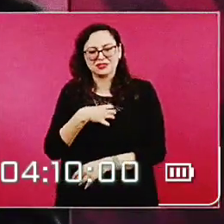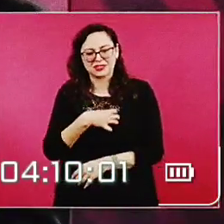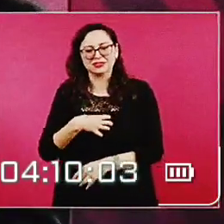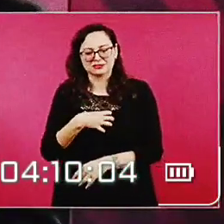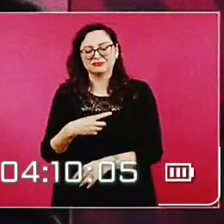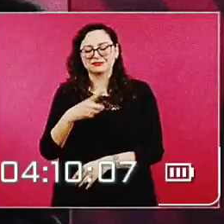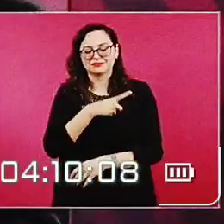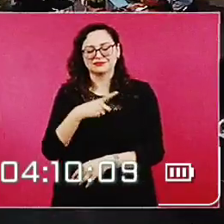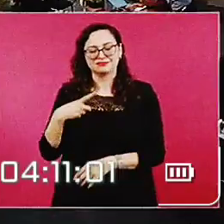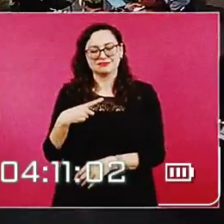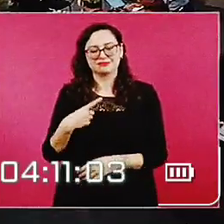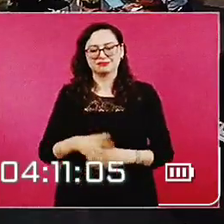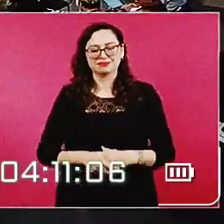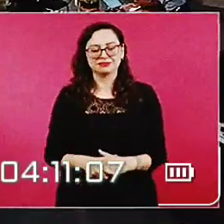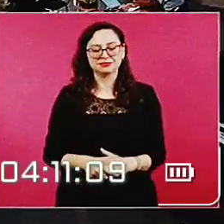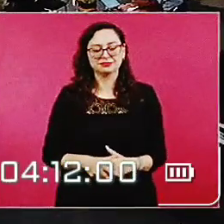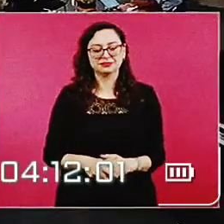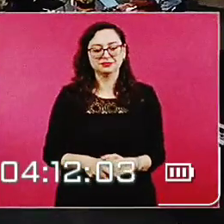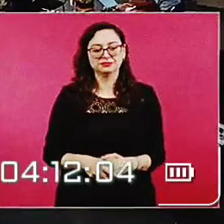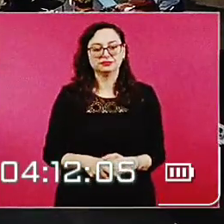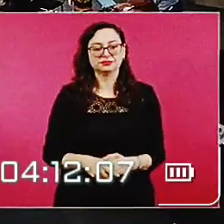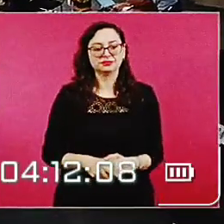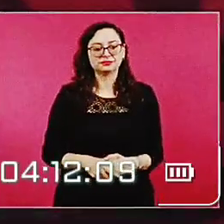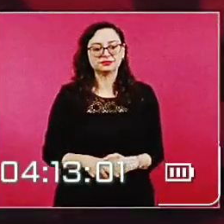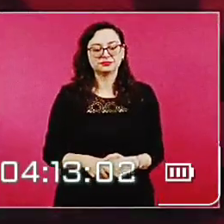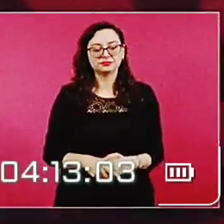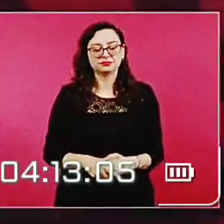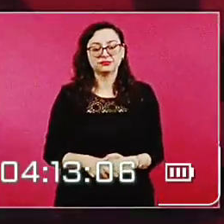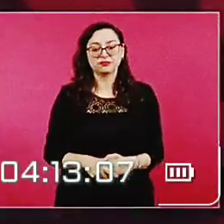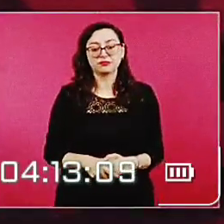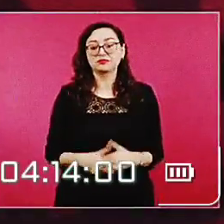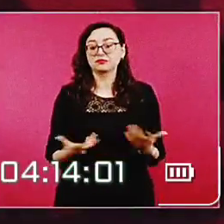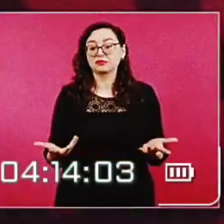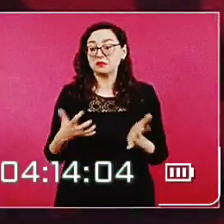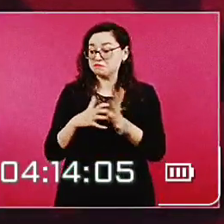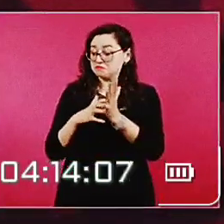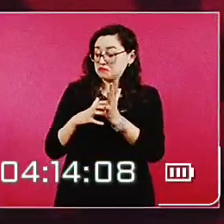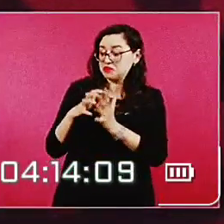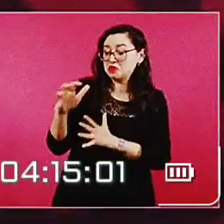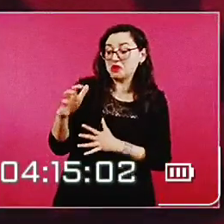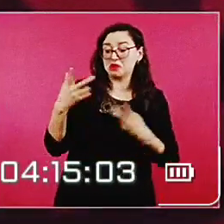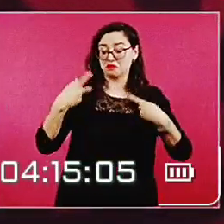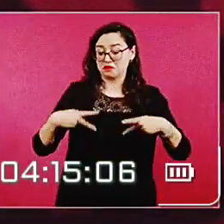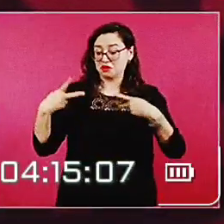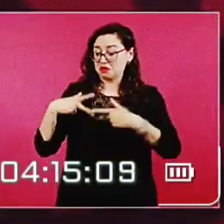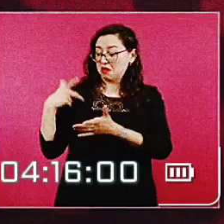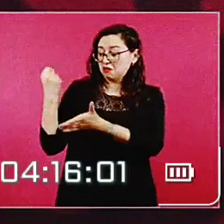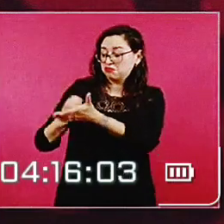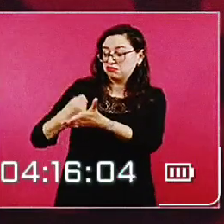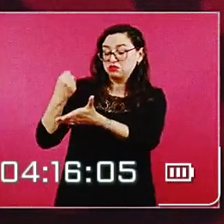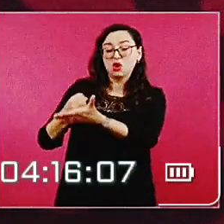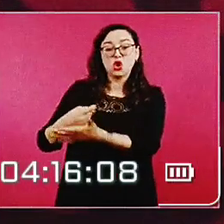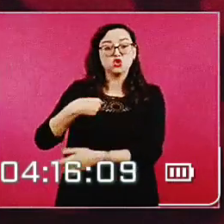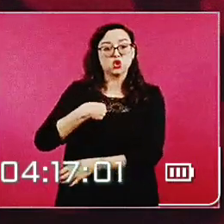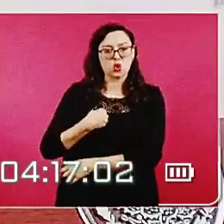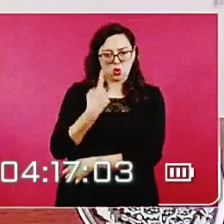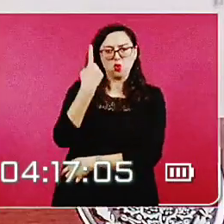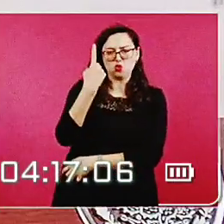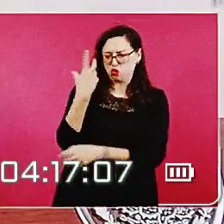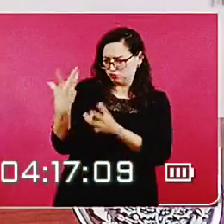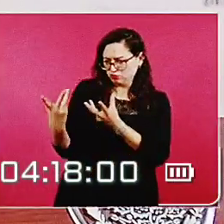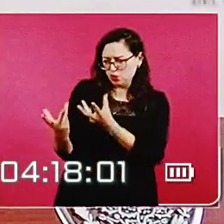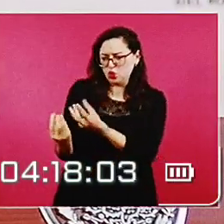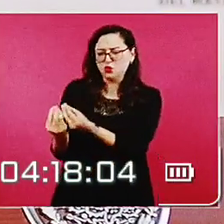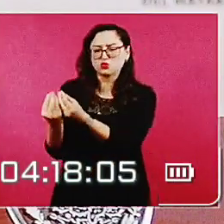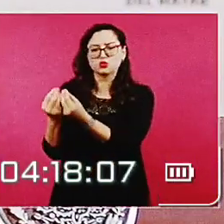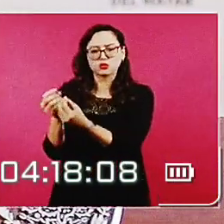Por eso yo soy uno de ellos, de los protagonistas, de los autores de esta